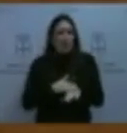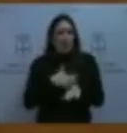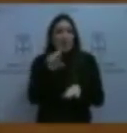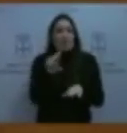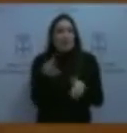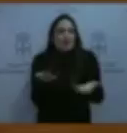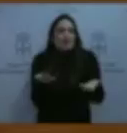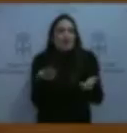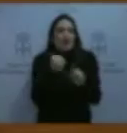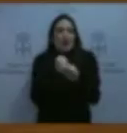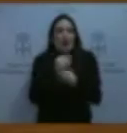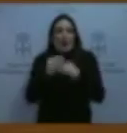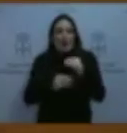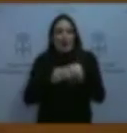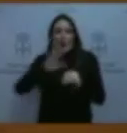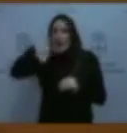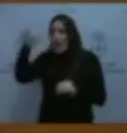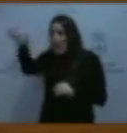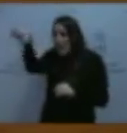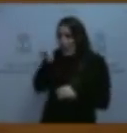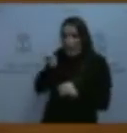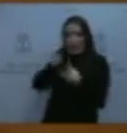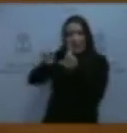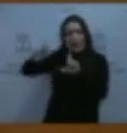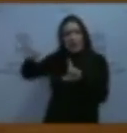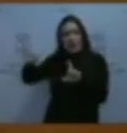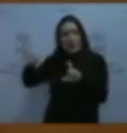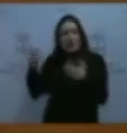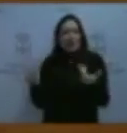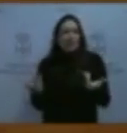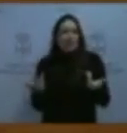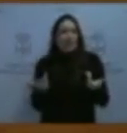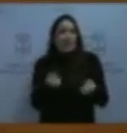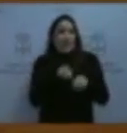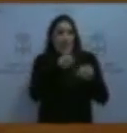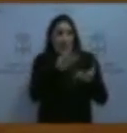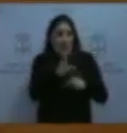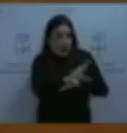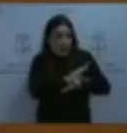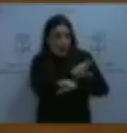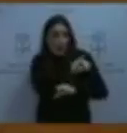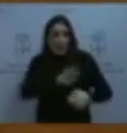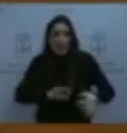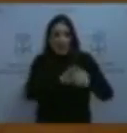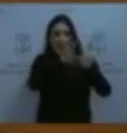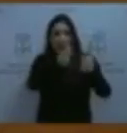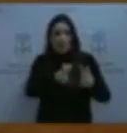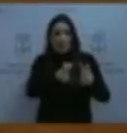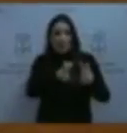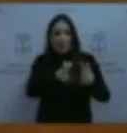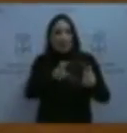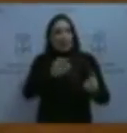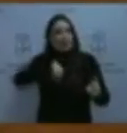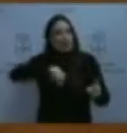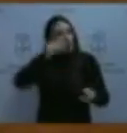testing, nos parece que es un ente instrumental la Fundación. Por otra parte, con la información recibida por parte de su consejería en relación a este asunto, consideramos